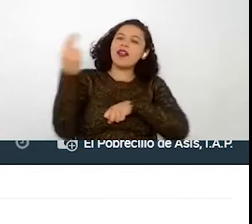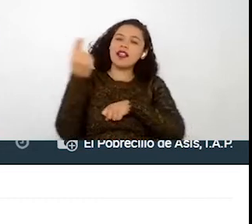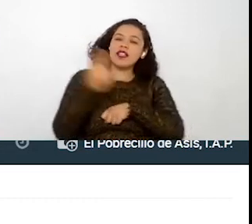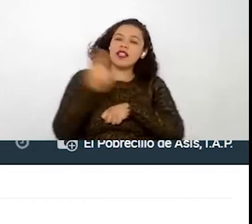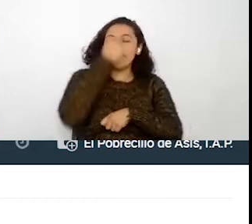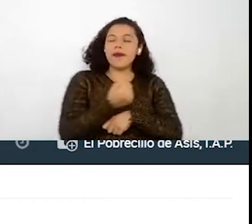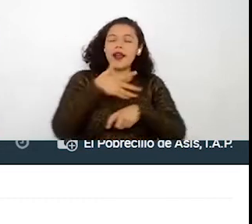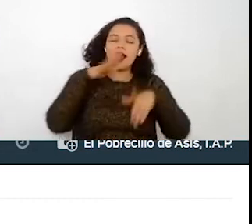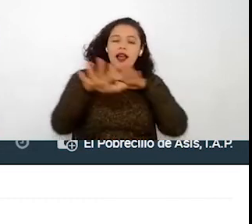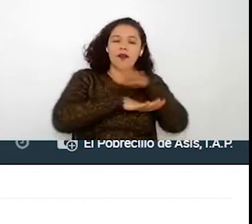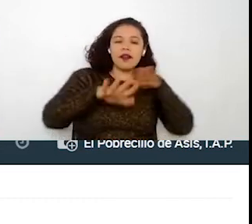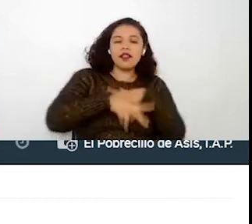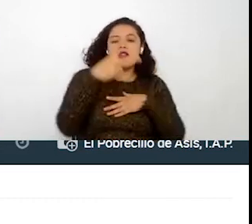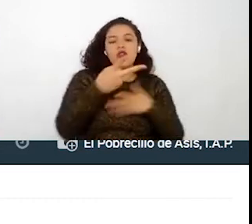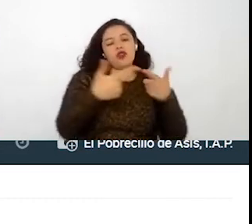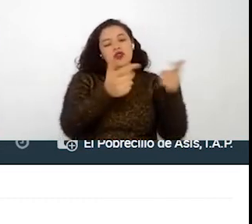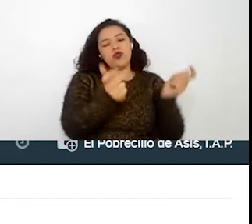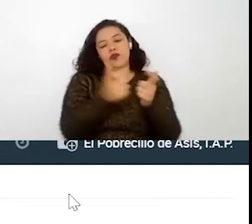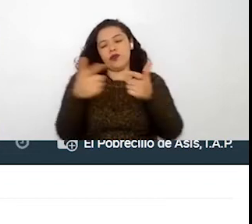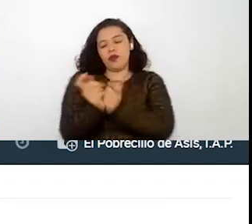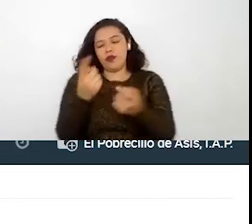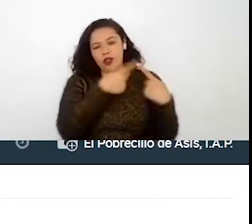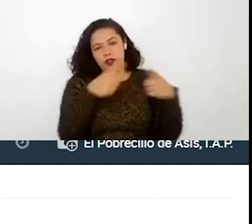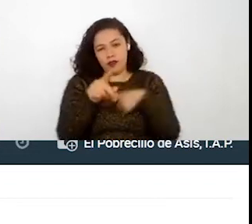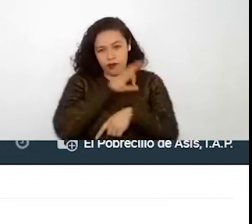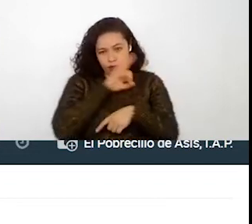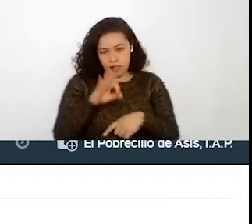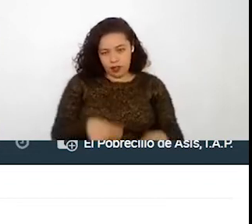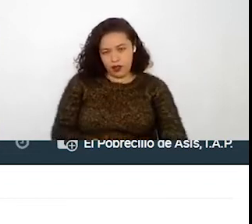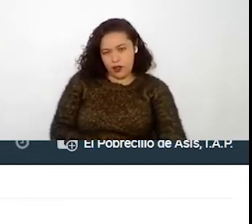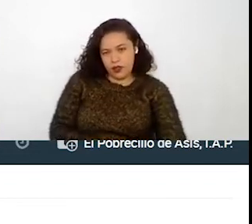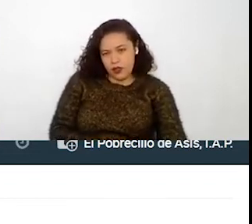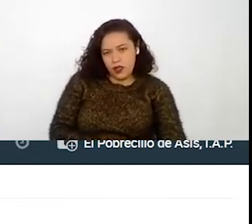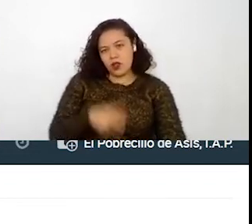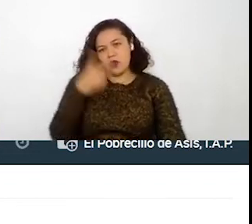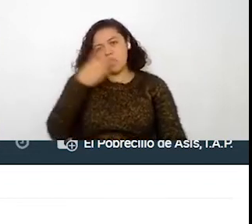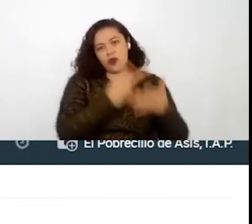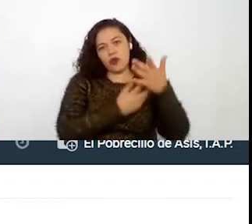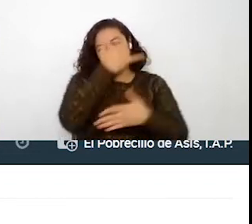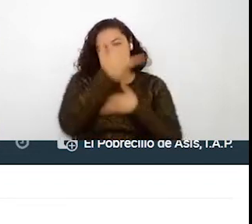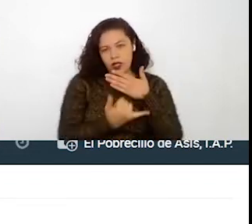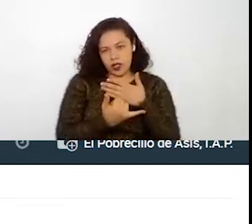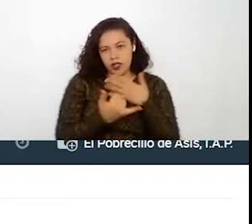fundamentar Porque son dos poblaciones diferentes son dos proyectos y aquí